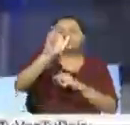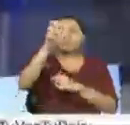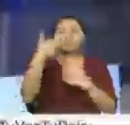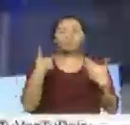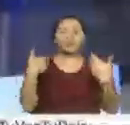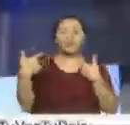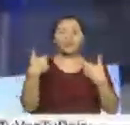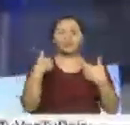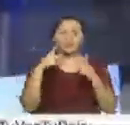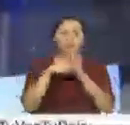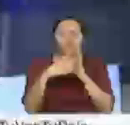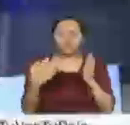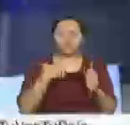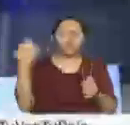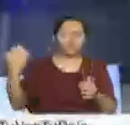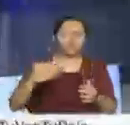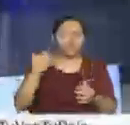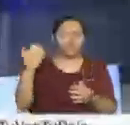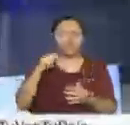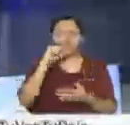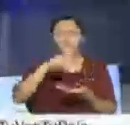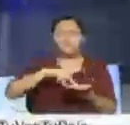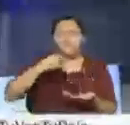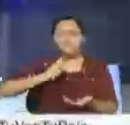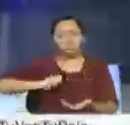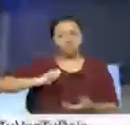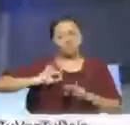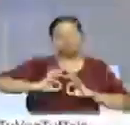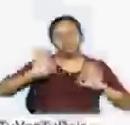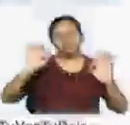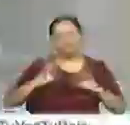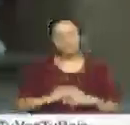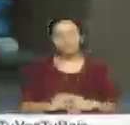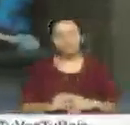para protestar por la falta de pago de sus salarios.